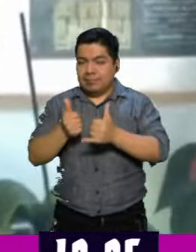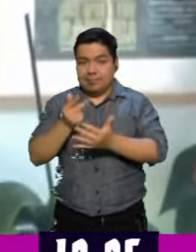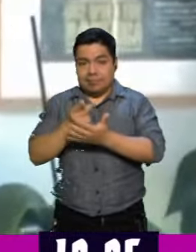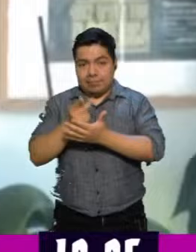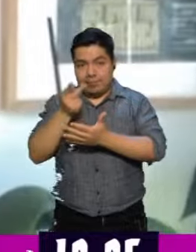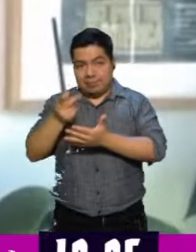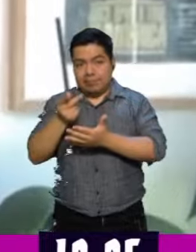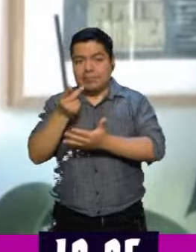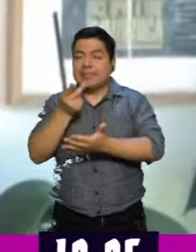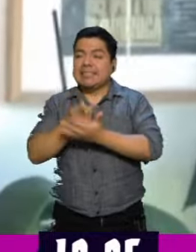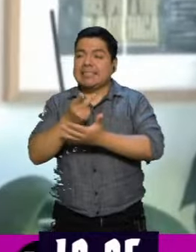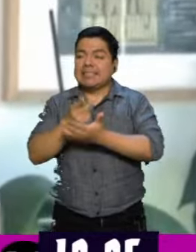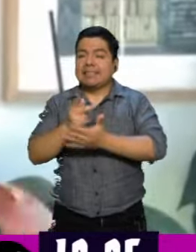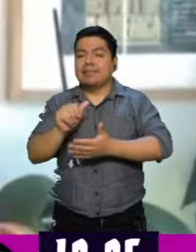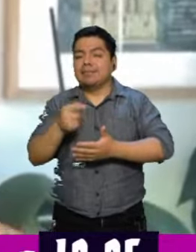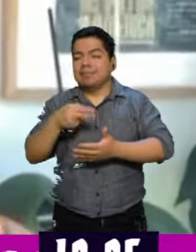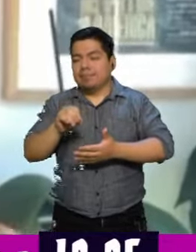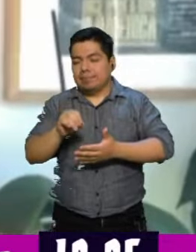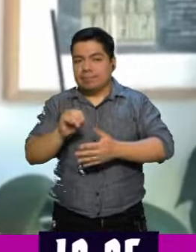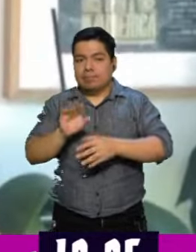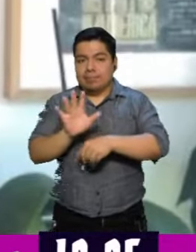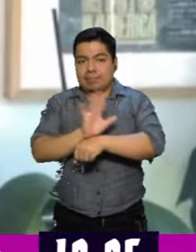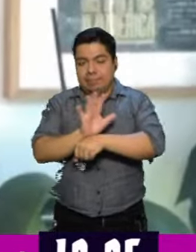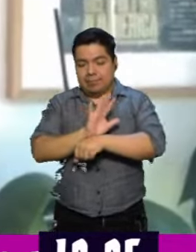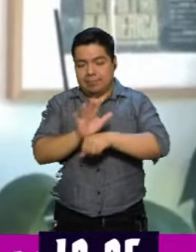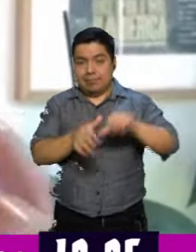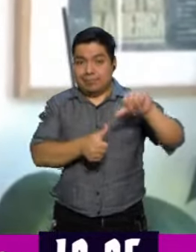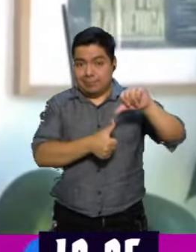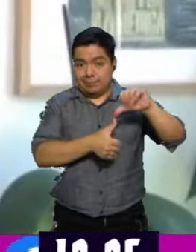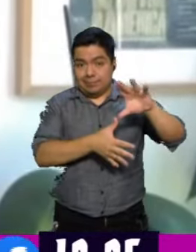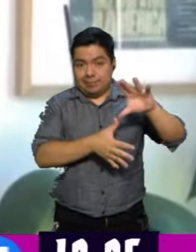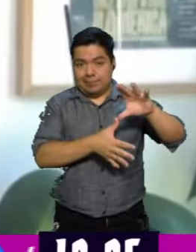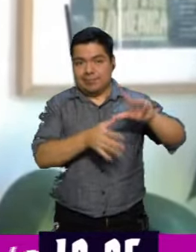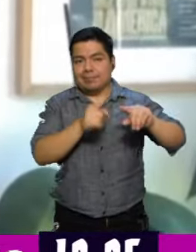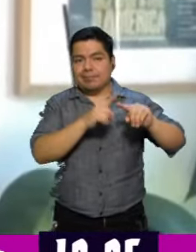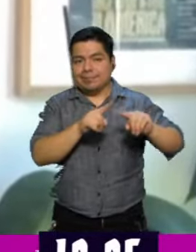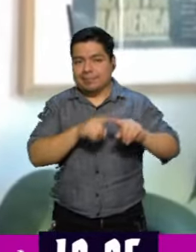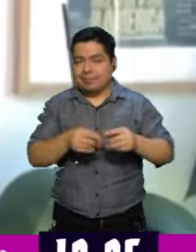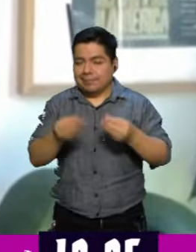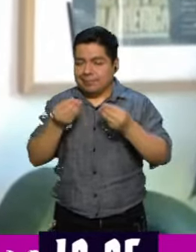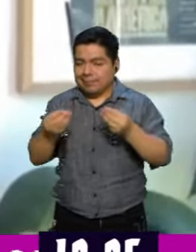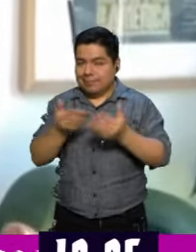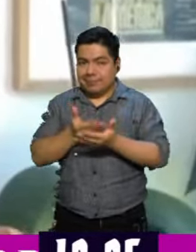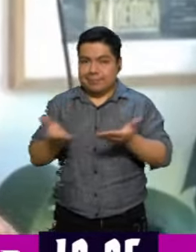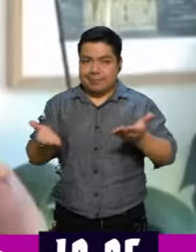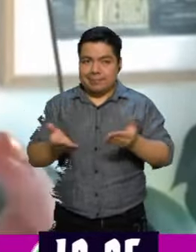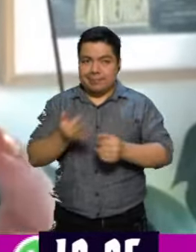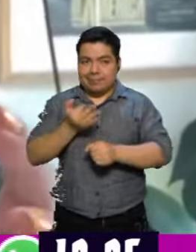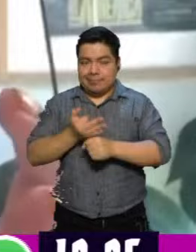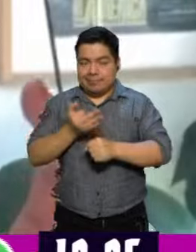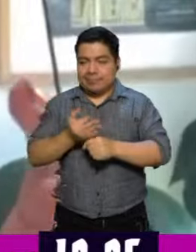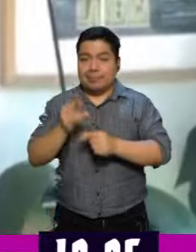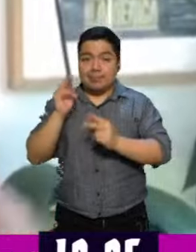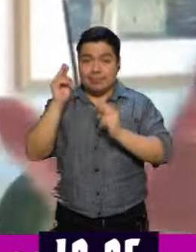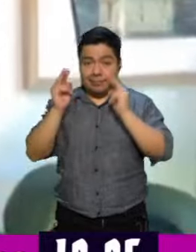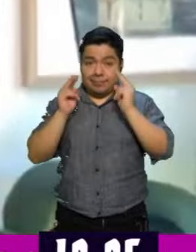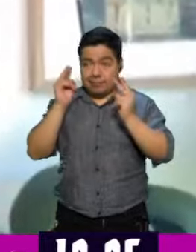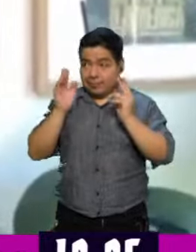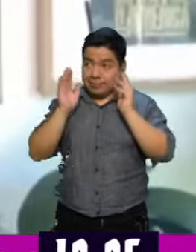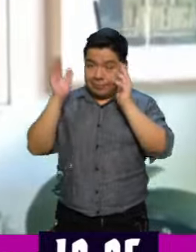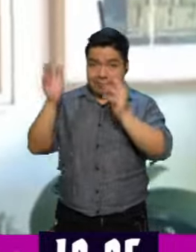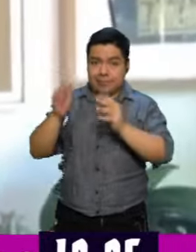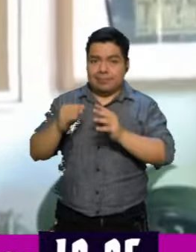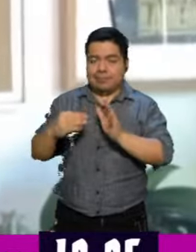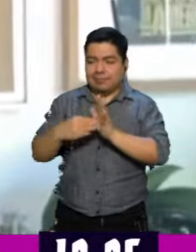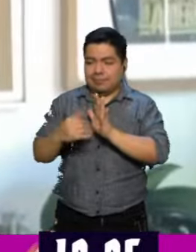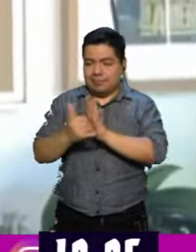que siempre se entregan a lo mejor del cine iberoamericano. Ya llevan varias ediciones. Esta vez tocó viajar a la Riviera Maya, pero